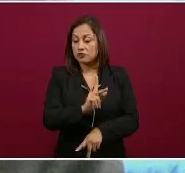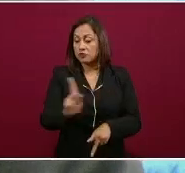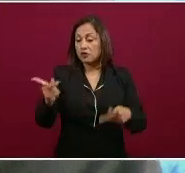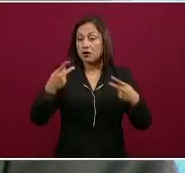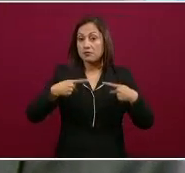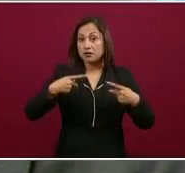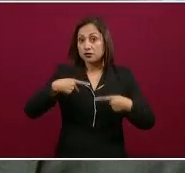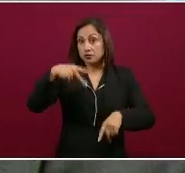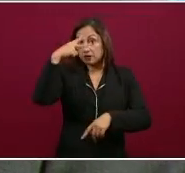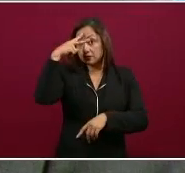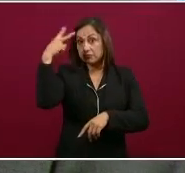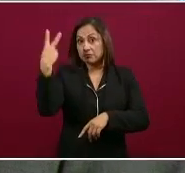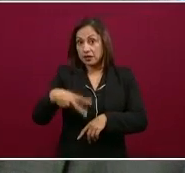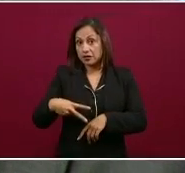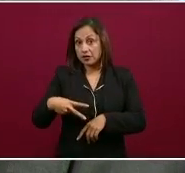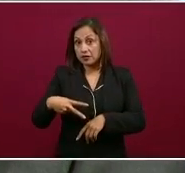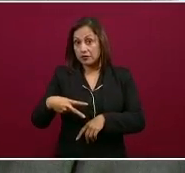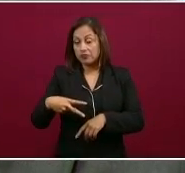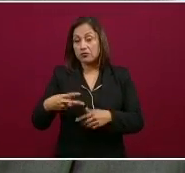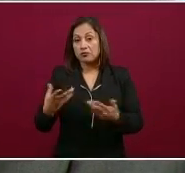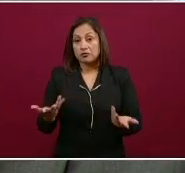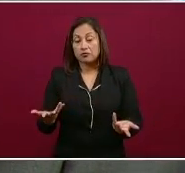un trato